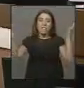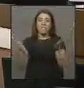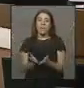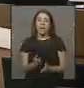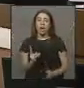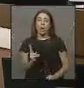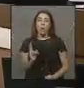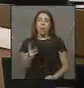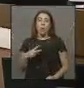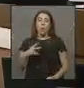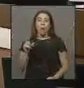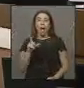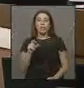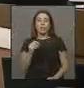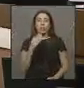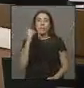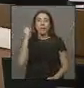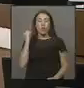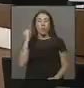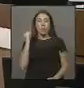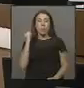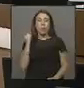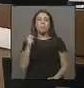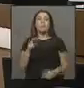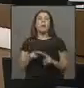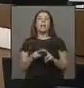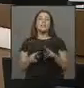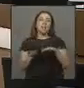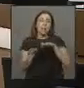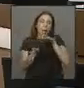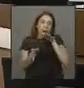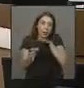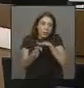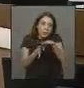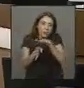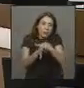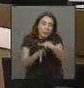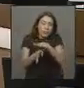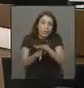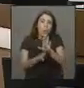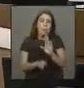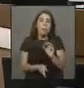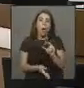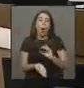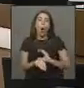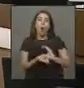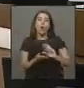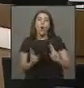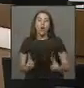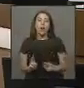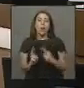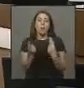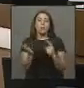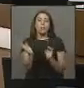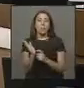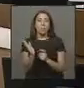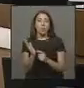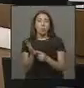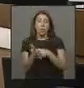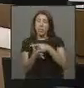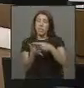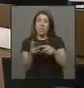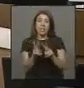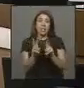y del Valle de Copiapó, a través de la rehabilitación de sistemas de riego y un bono de recuperación productiva. Son tantas las áreas